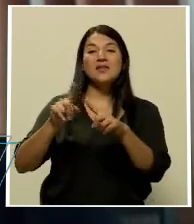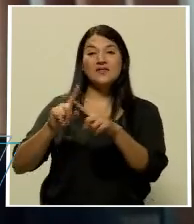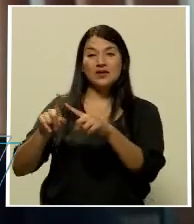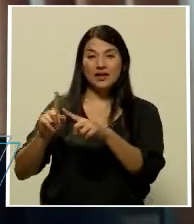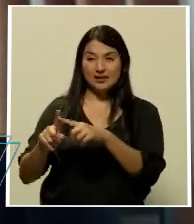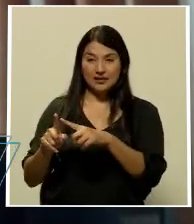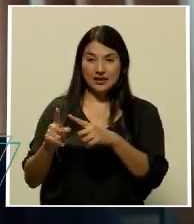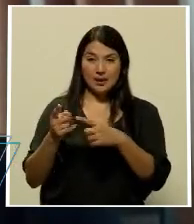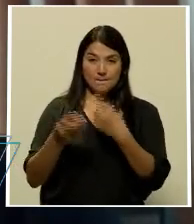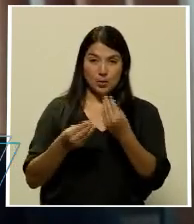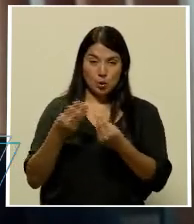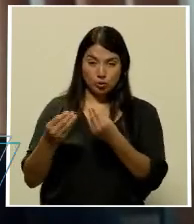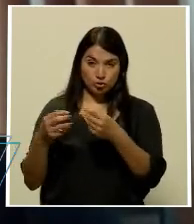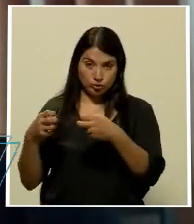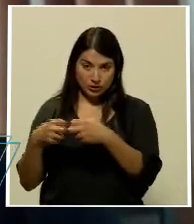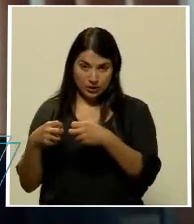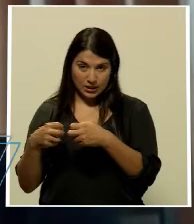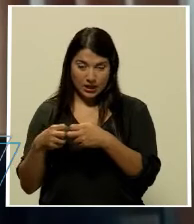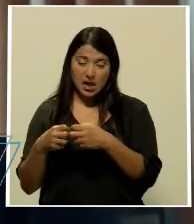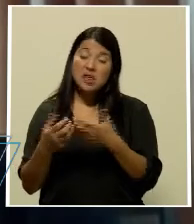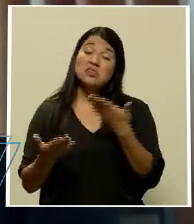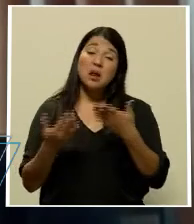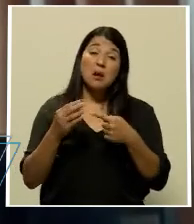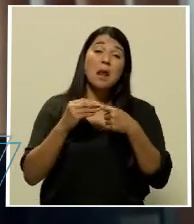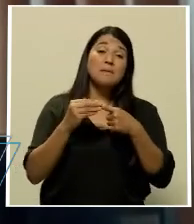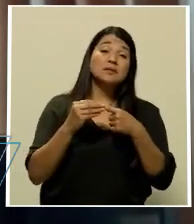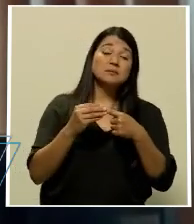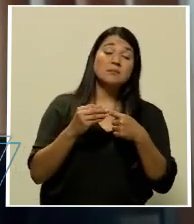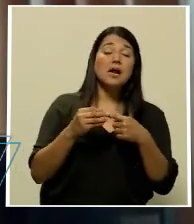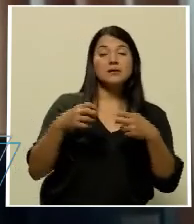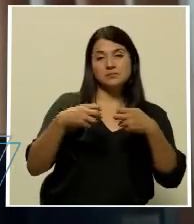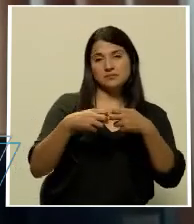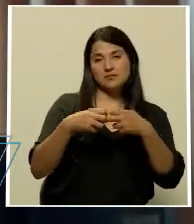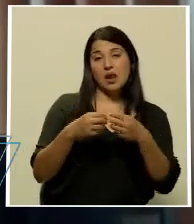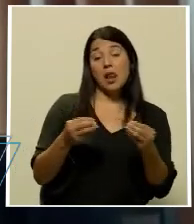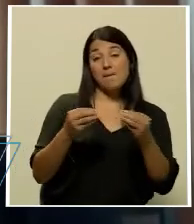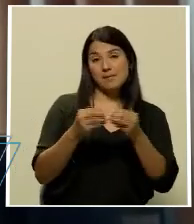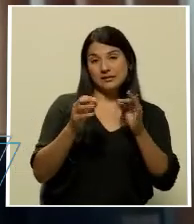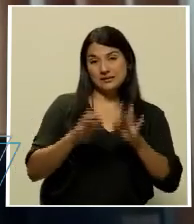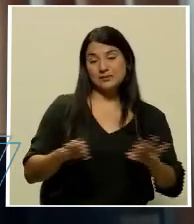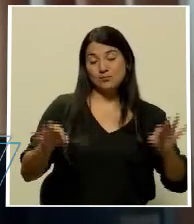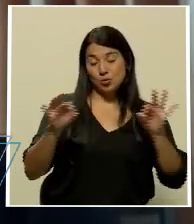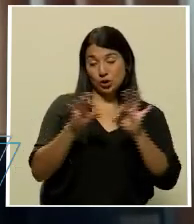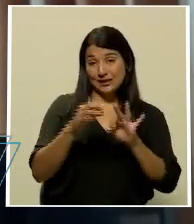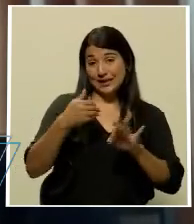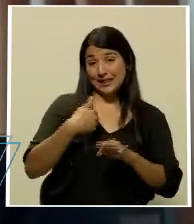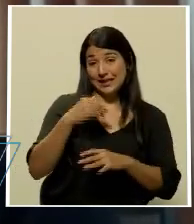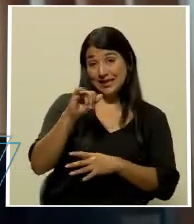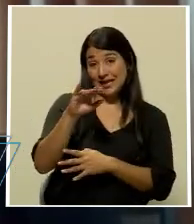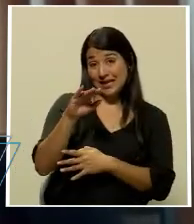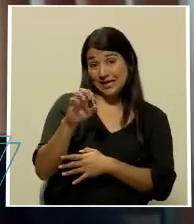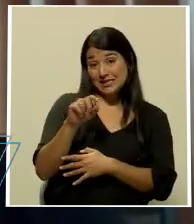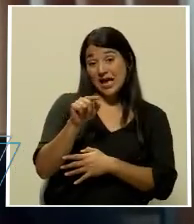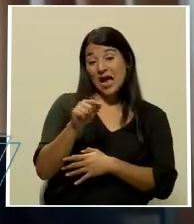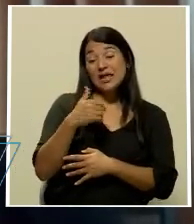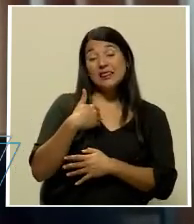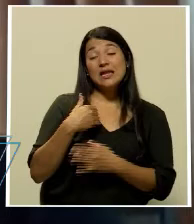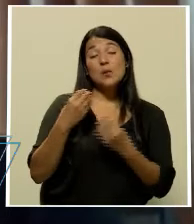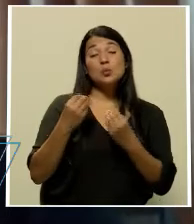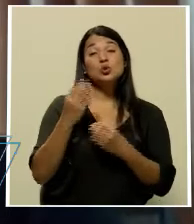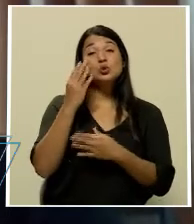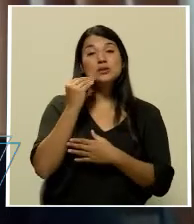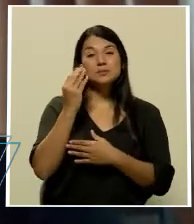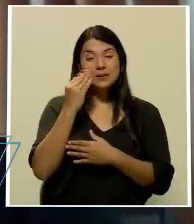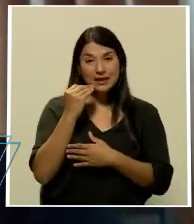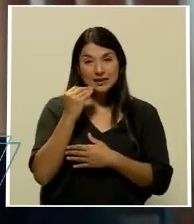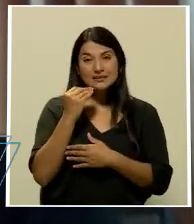de generación. Por supuesto que la hidroeléctrica es quizás de las más importantes que el instituto ha desarrollado y en donde tiene una extraordinaria experiencia